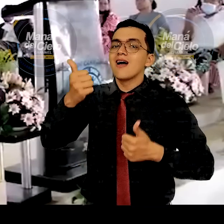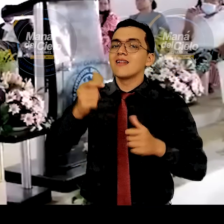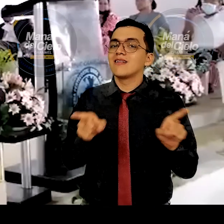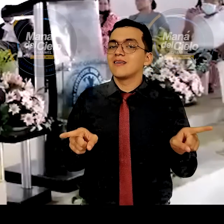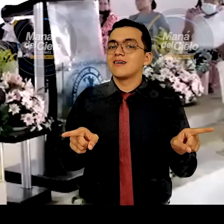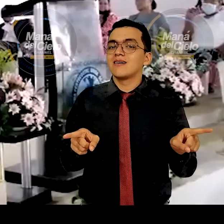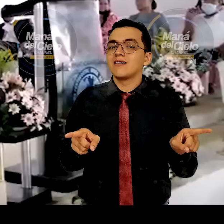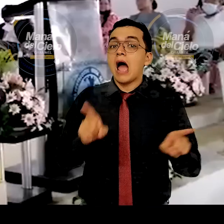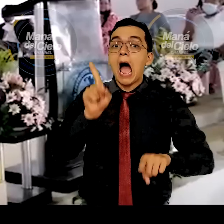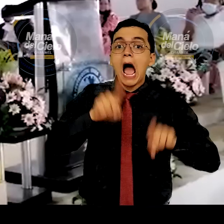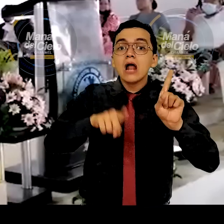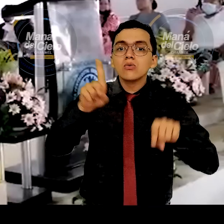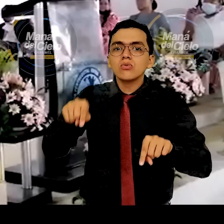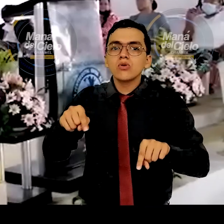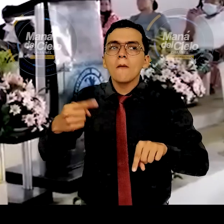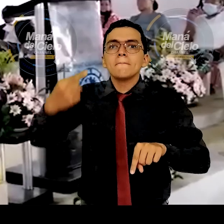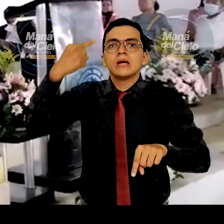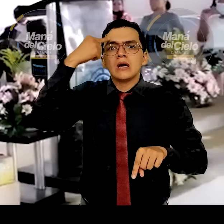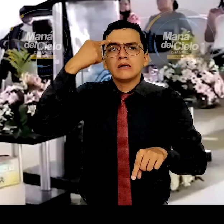Y se lo digo porque yo he vivido eso.